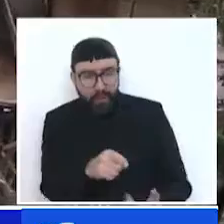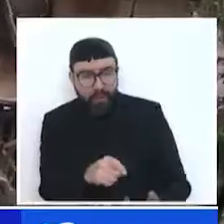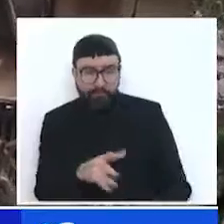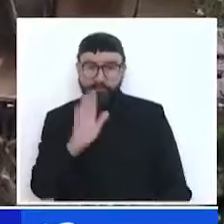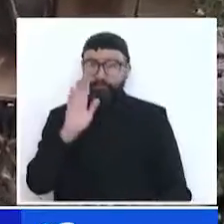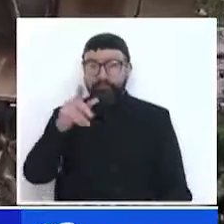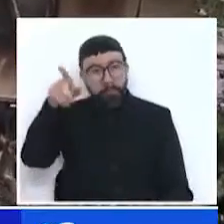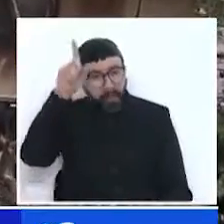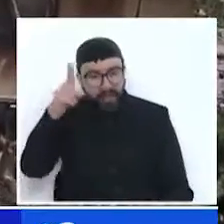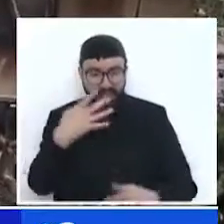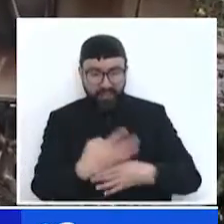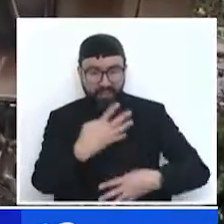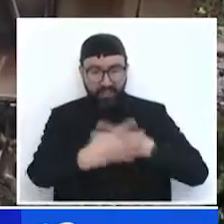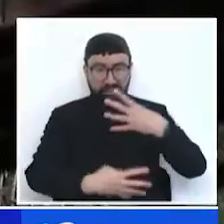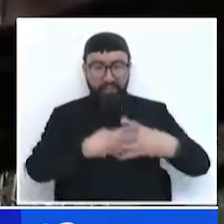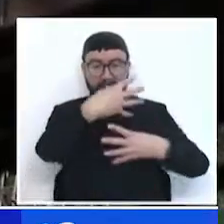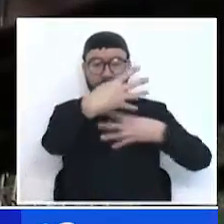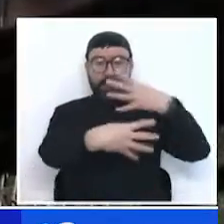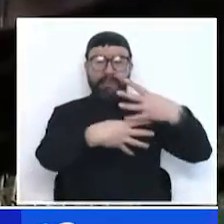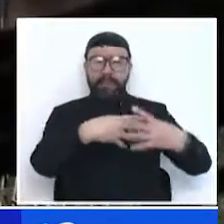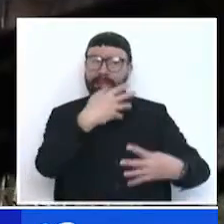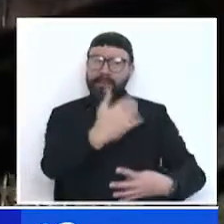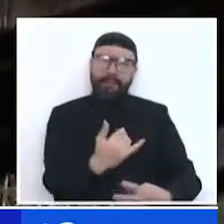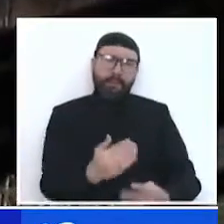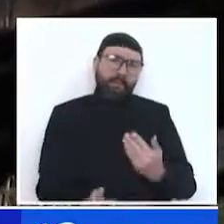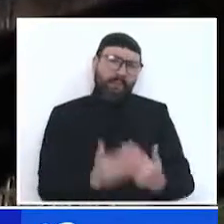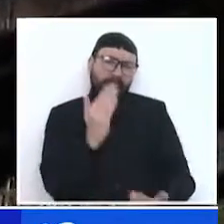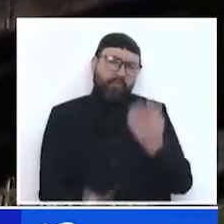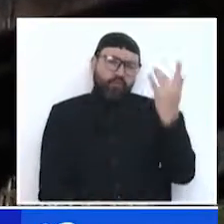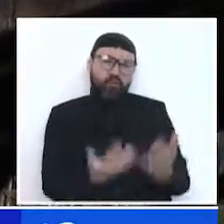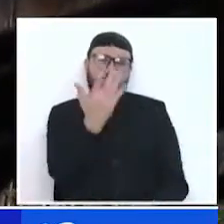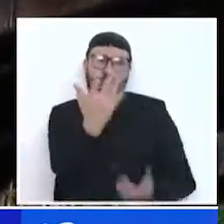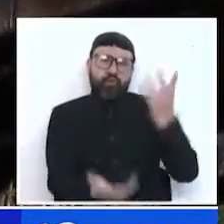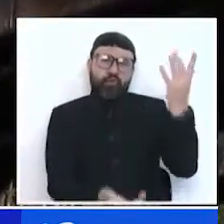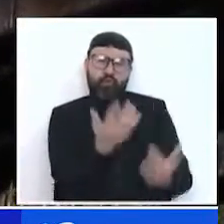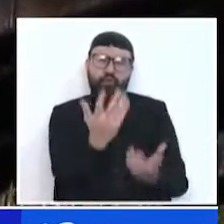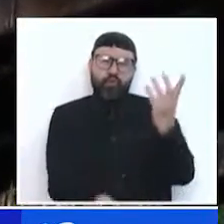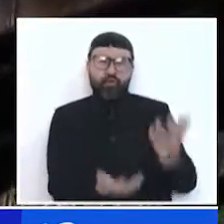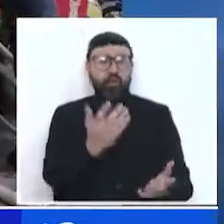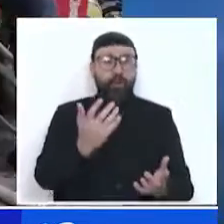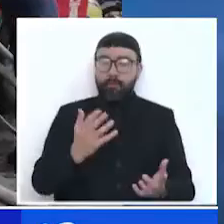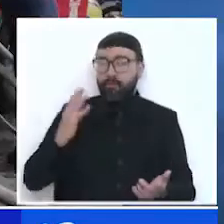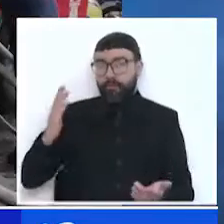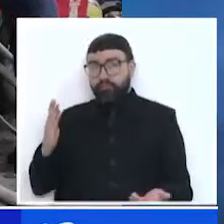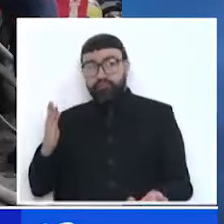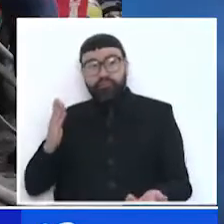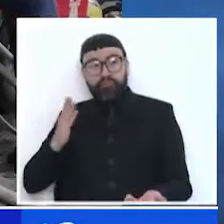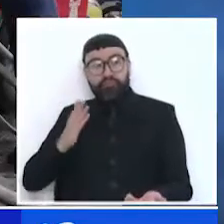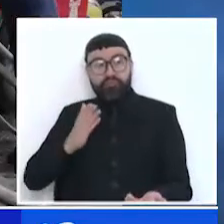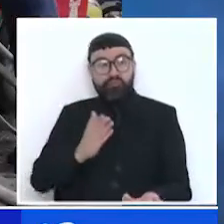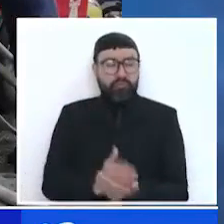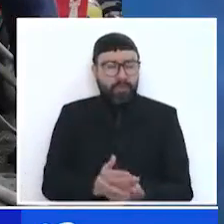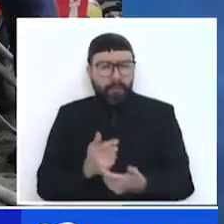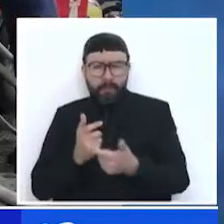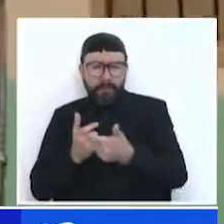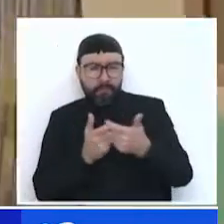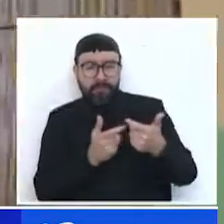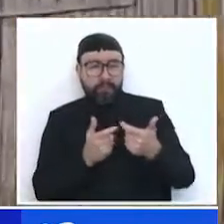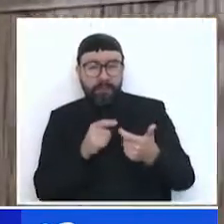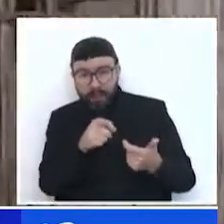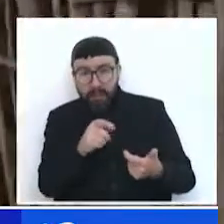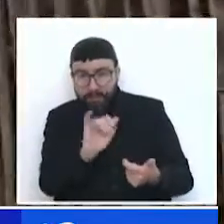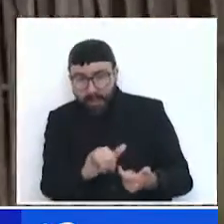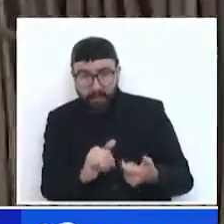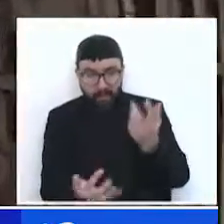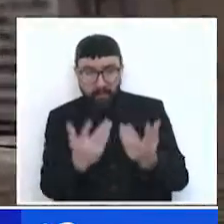y esterilla, facilitó la expansión de las llamas en el predio, por lo que la atención de las unidades de socorro se concentró en impedir que